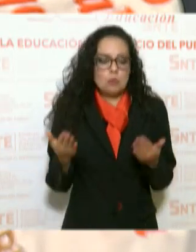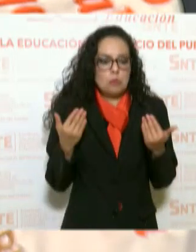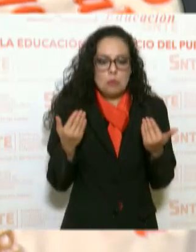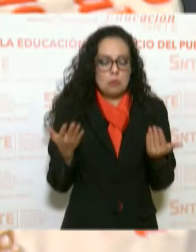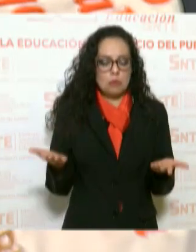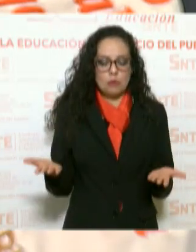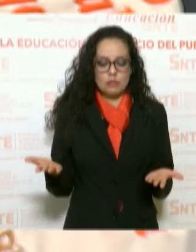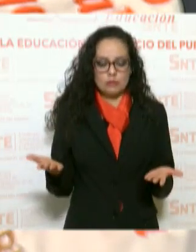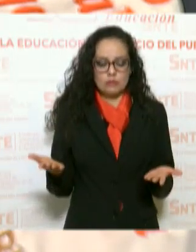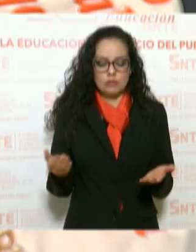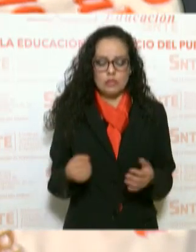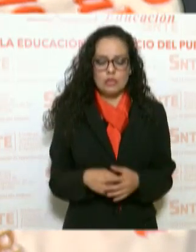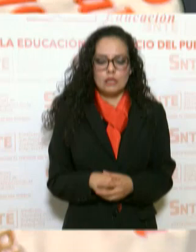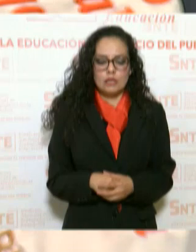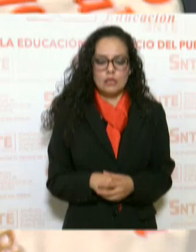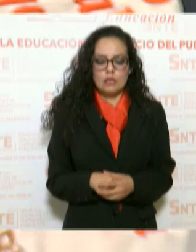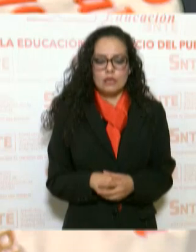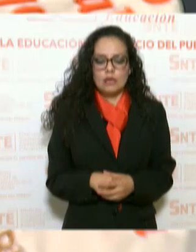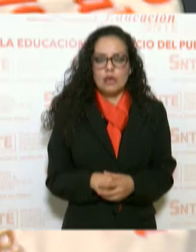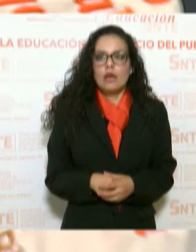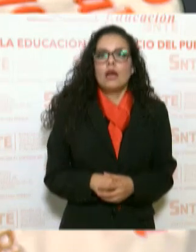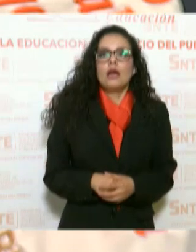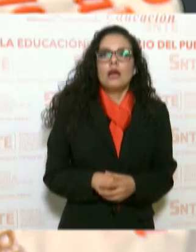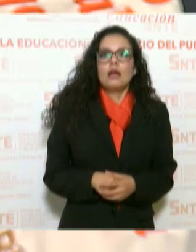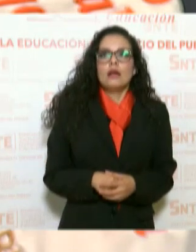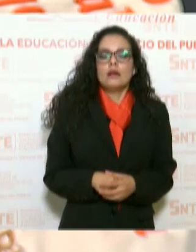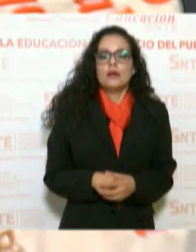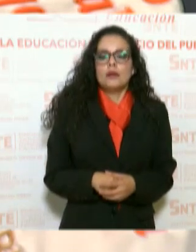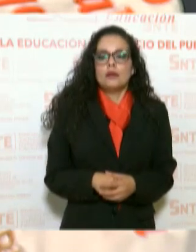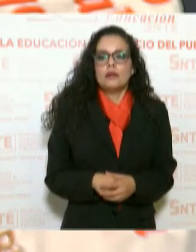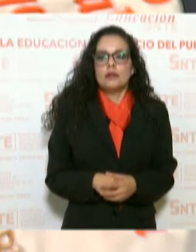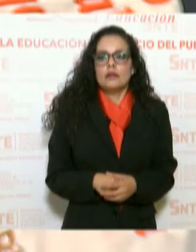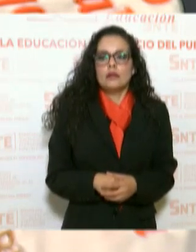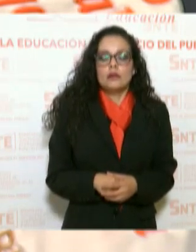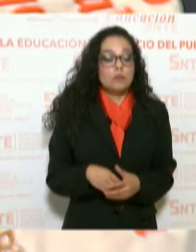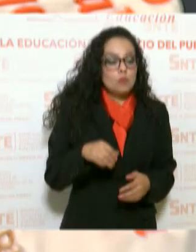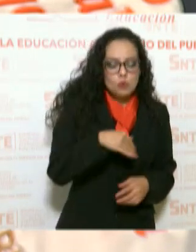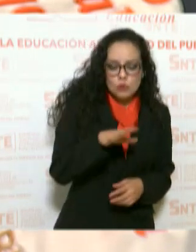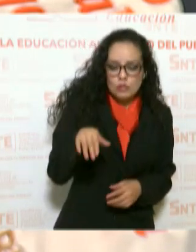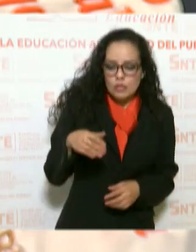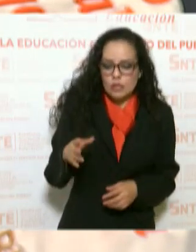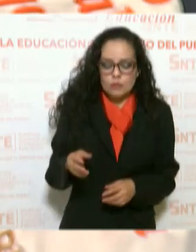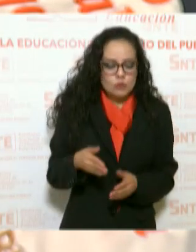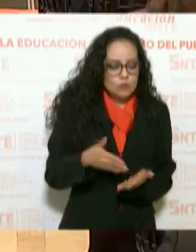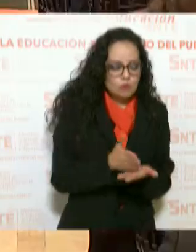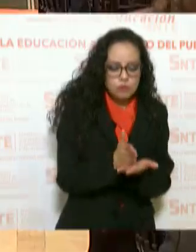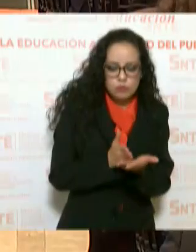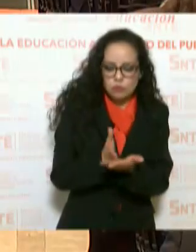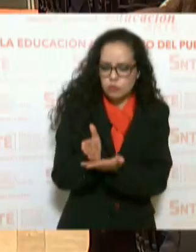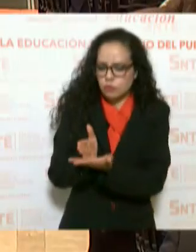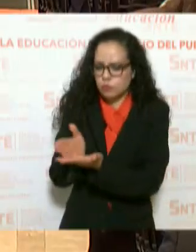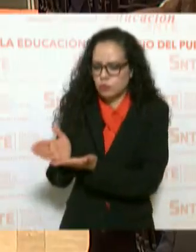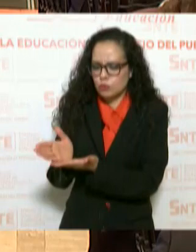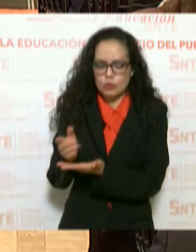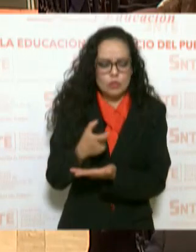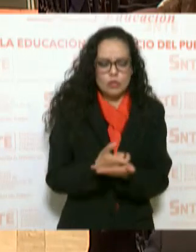algunos no se les mantiene el rastro y no se está contando, ya no podemos seguir